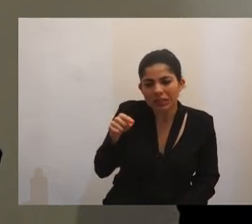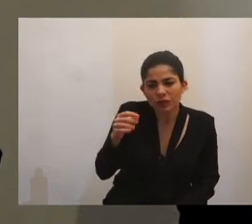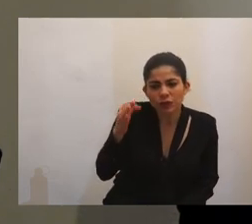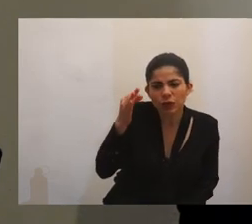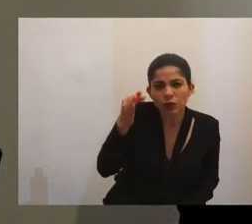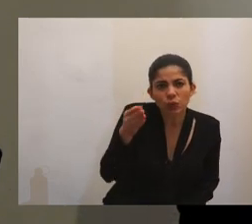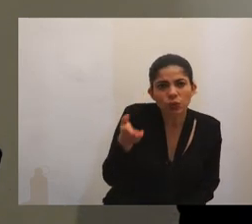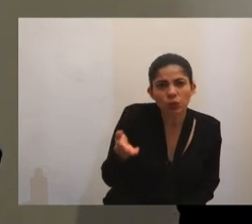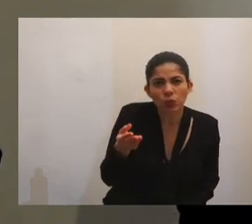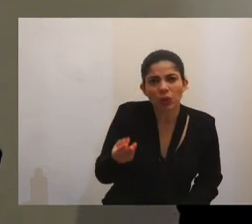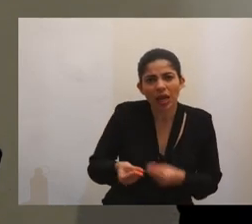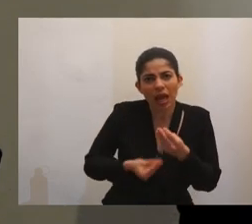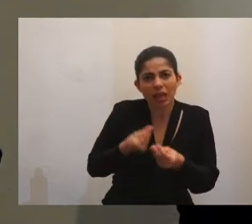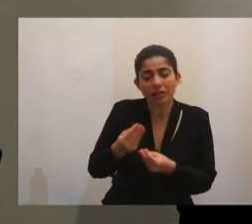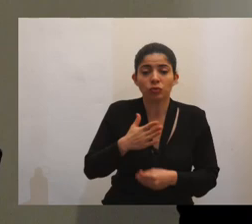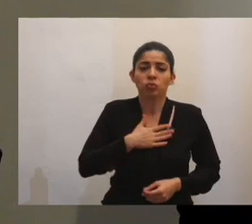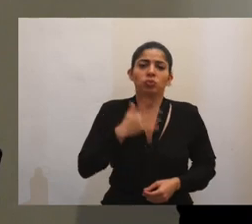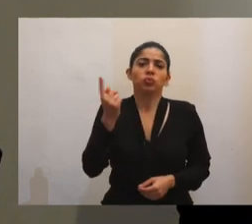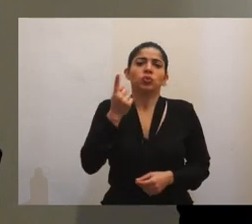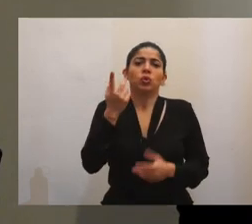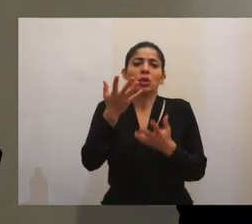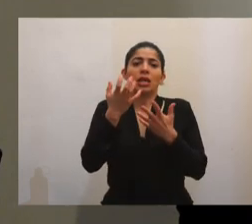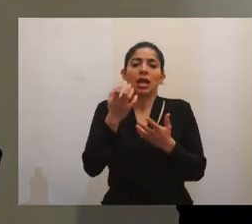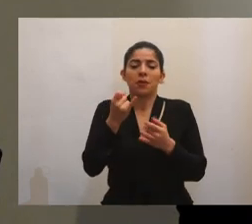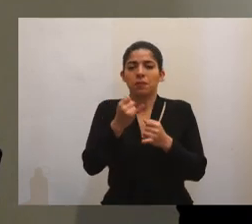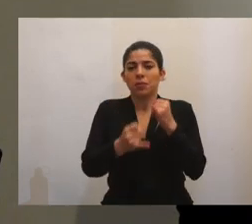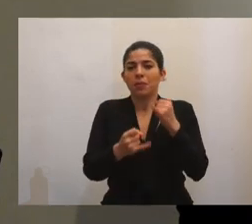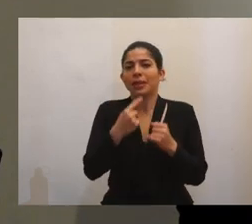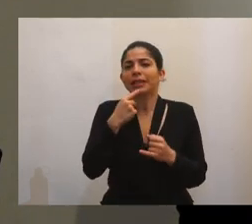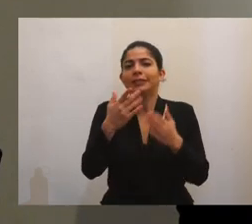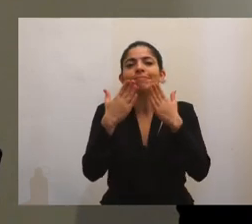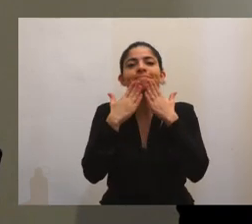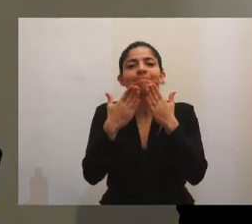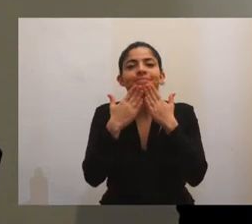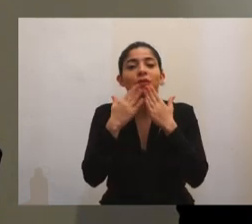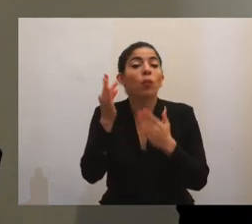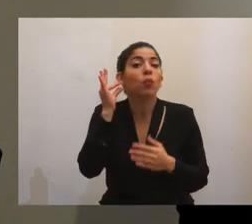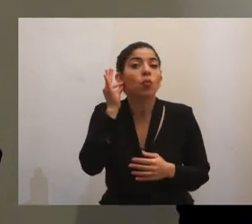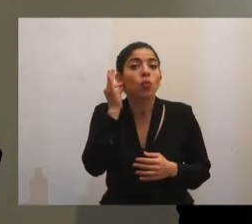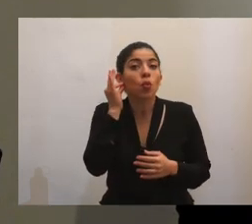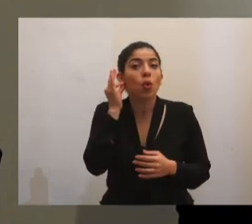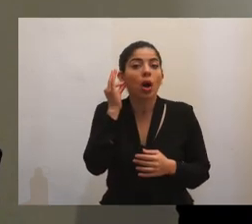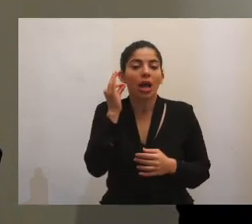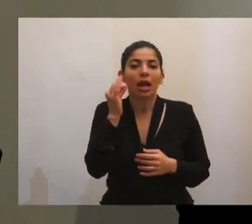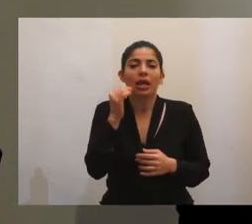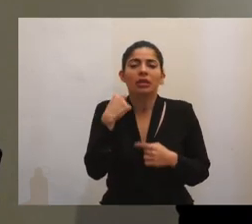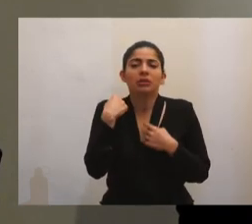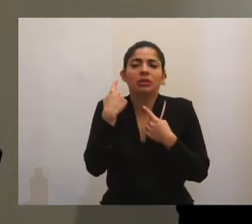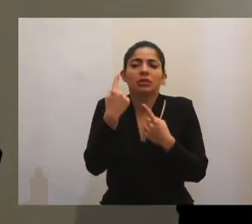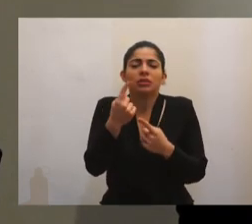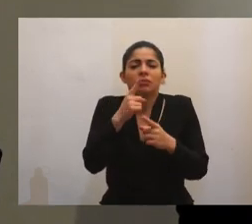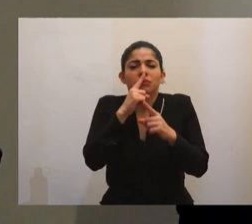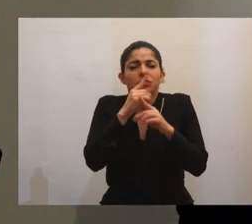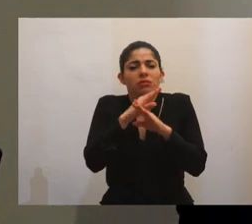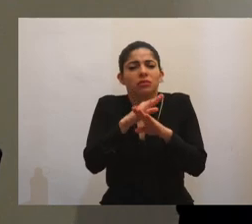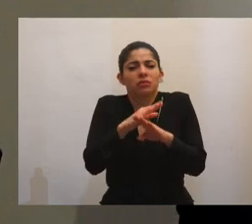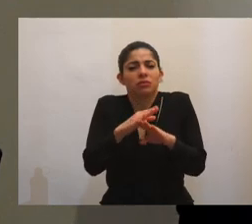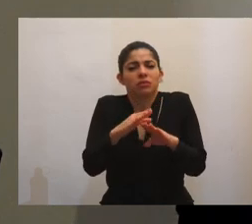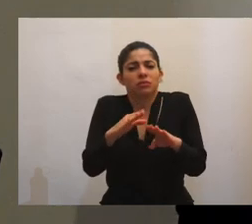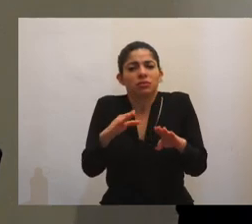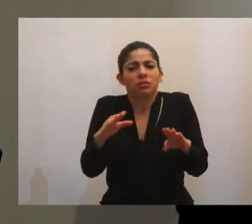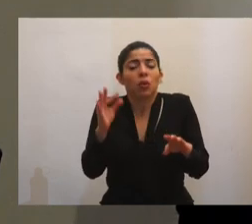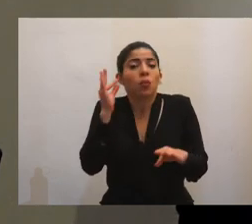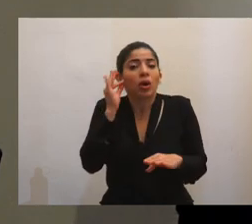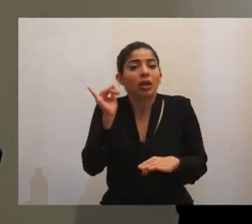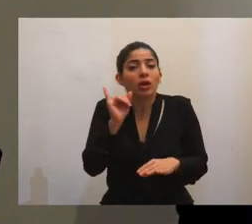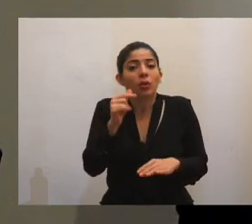futuro. Yo solo quiero terminar agradeciéndole a las mujeres que de manera silenciosa, a las mujeres como